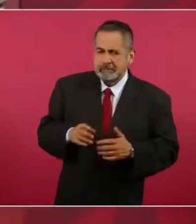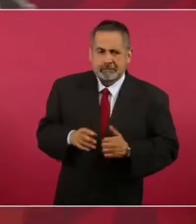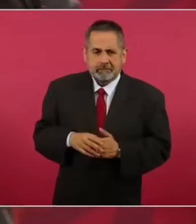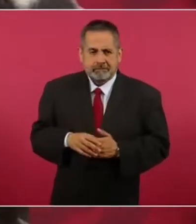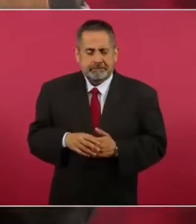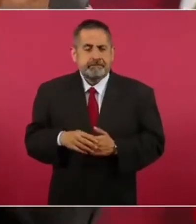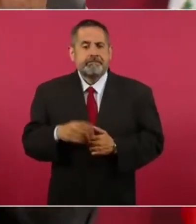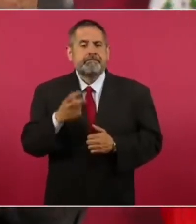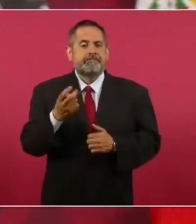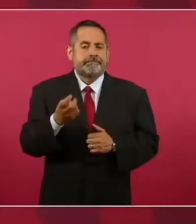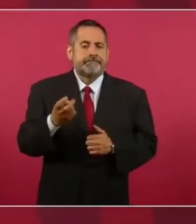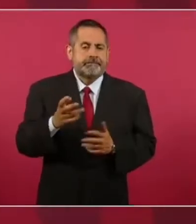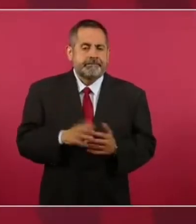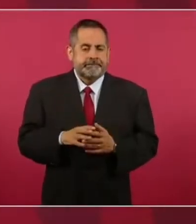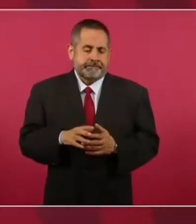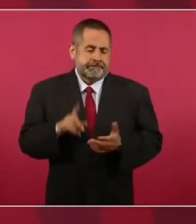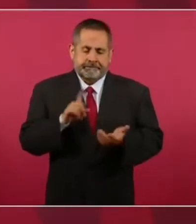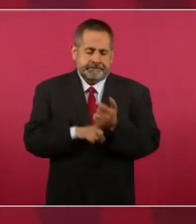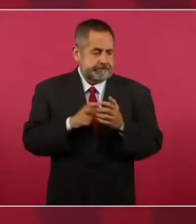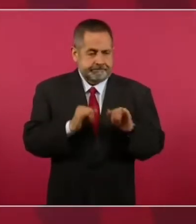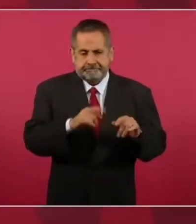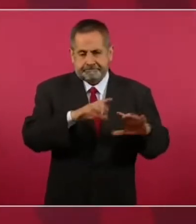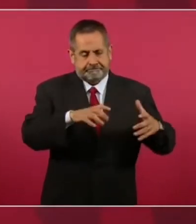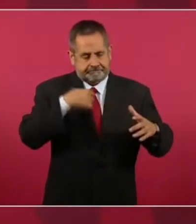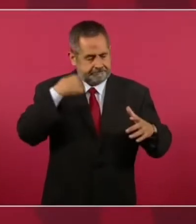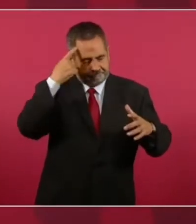Pero esto es parte de un pensamiento